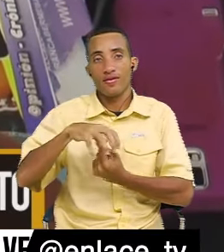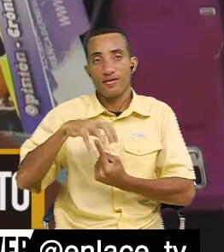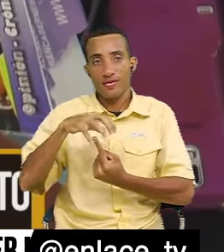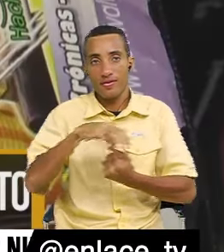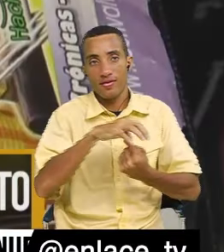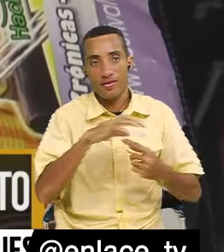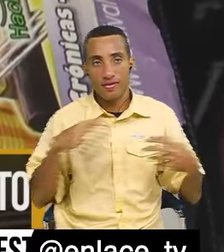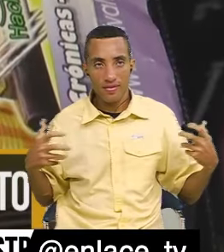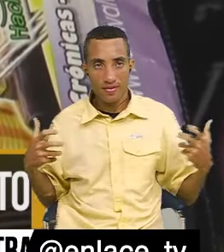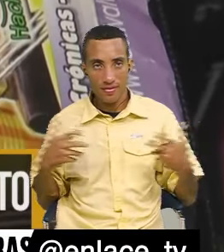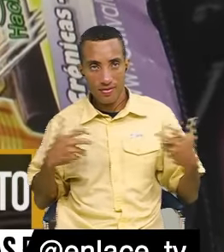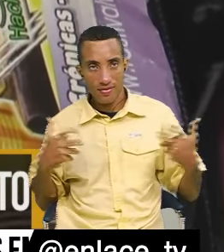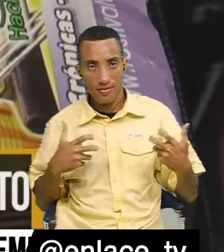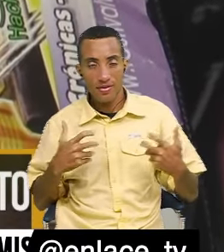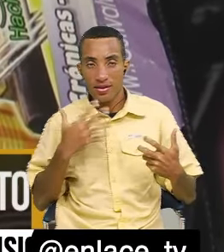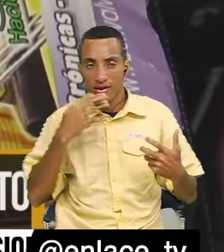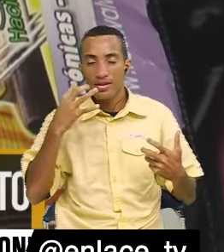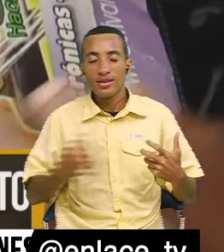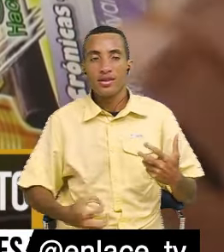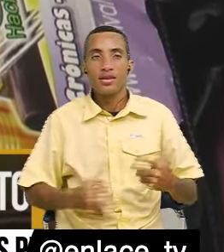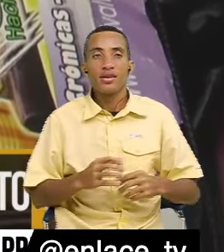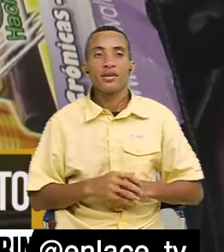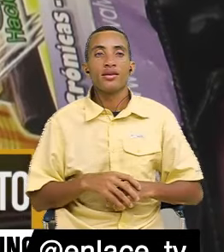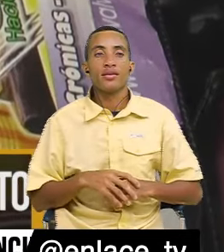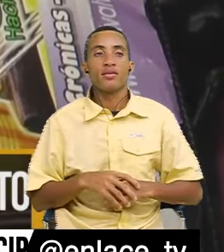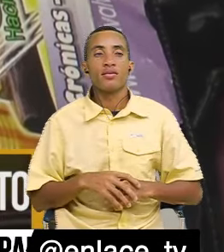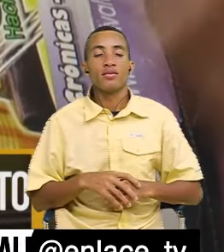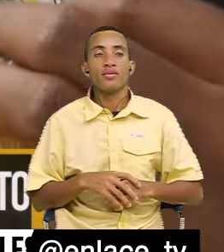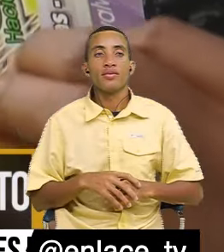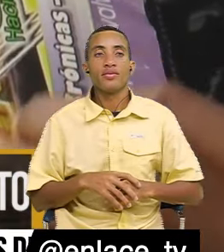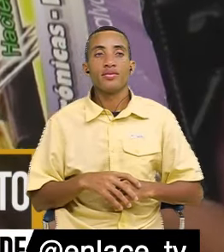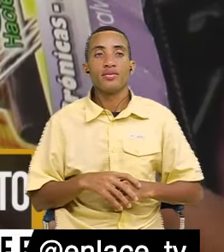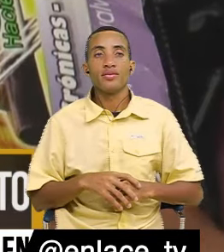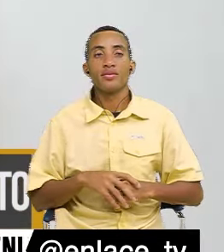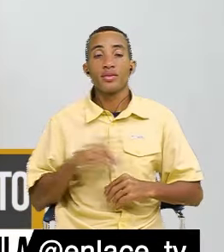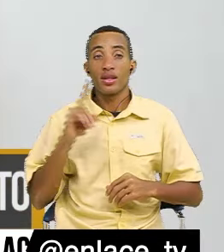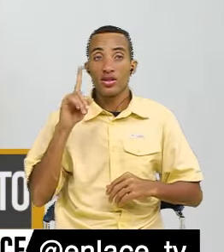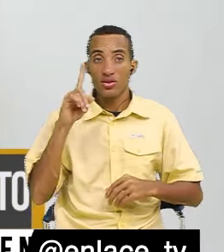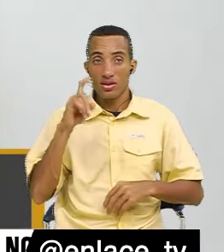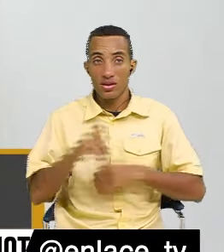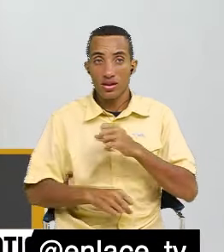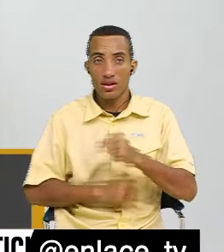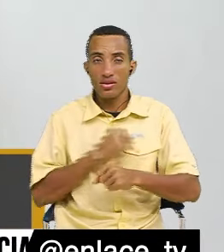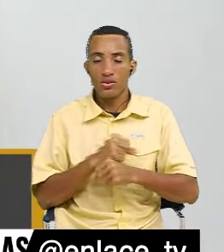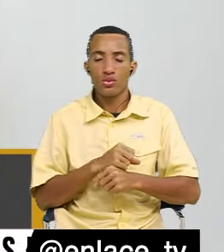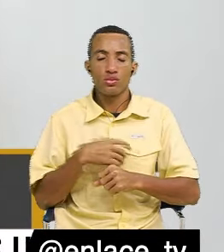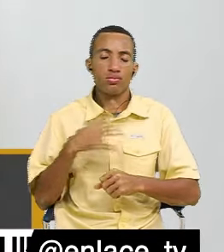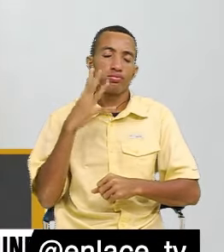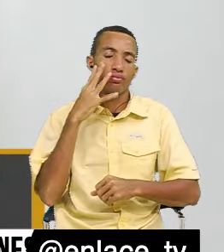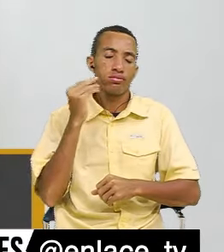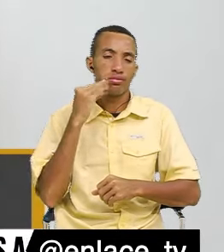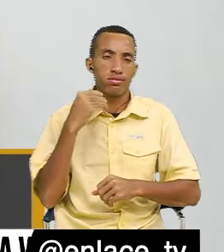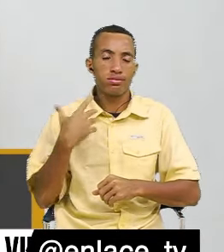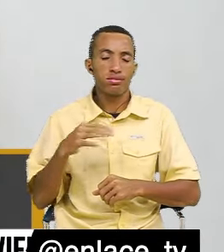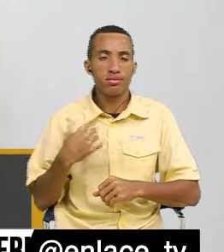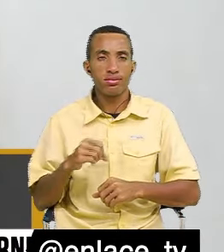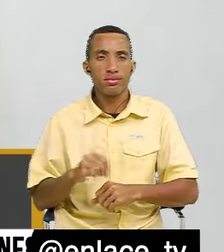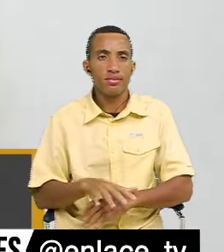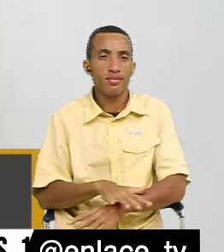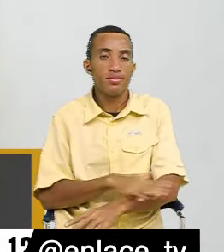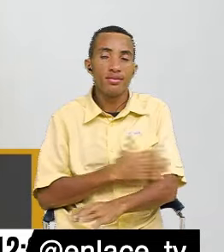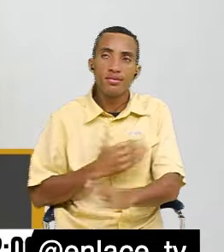y la verdad que ha sido esos 6 años una experiencia maravillosa, que me ha servido para